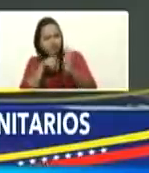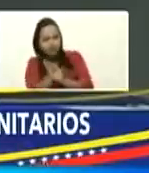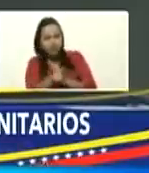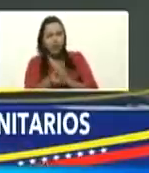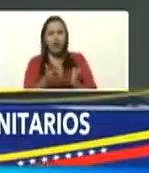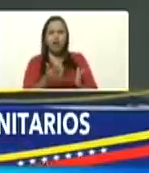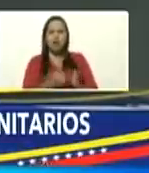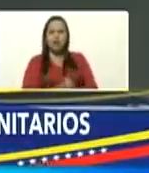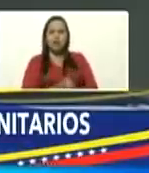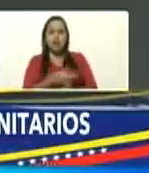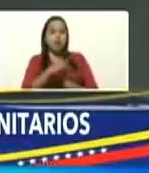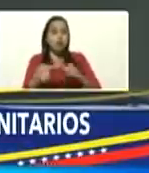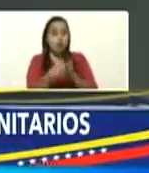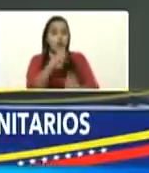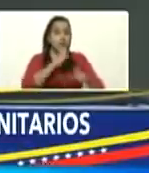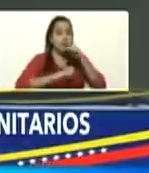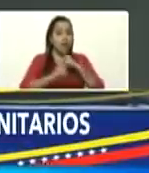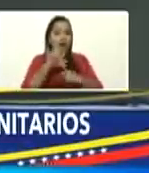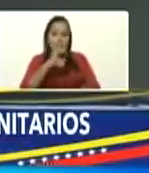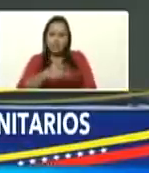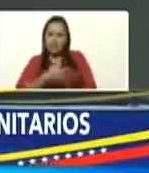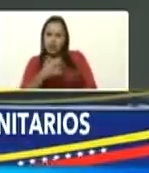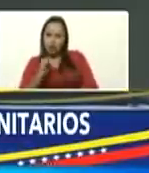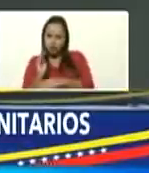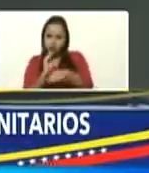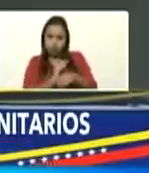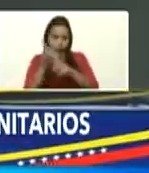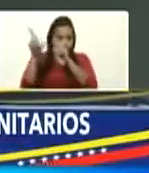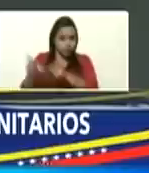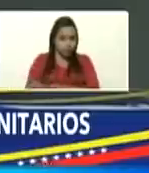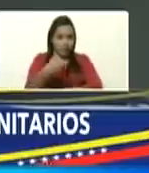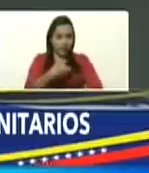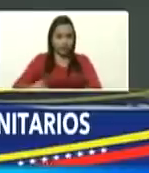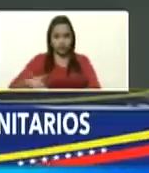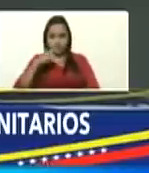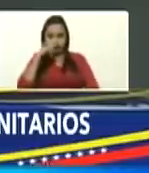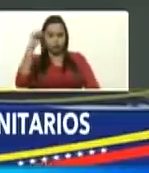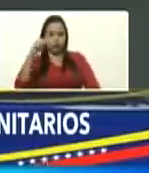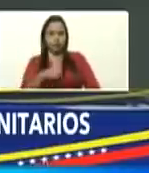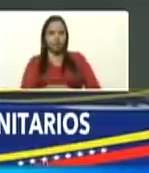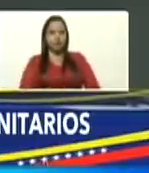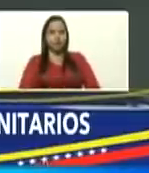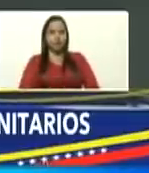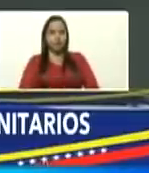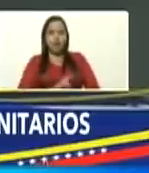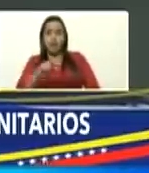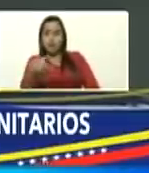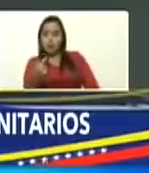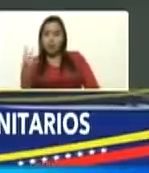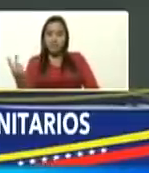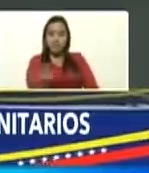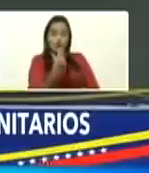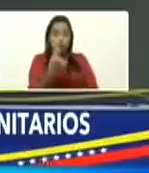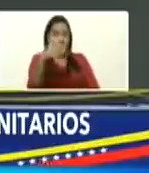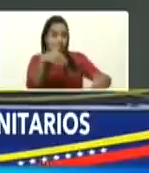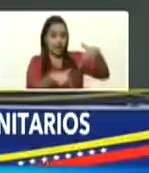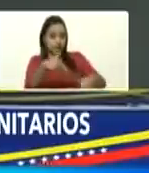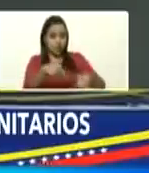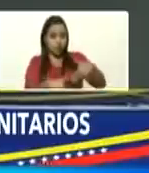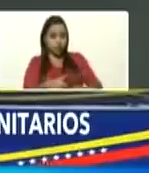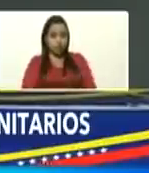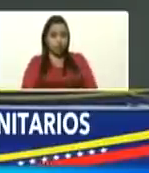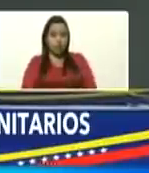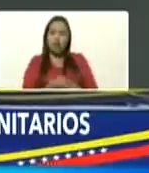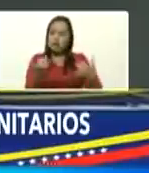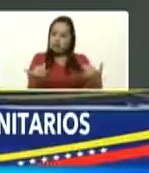de las dificultades se han sentido protegidos por usted. Y luego vino esa segunda elección y ya